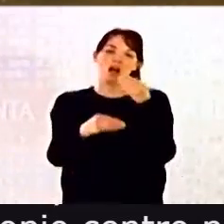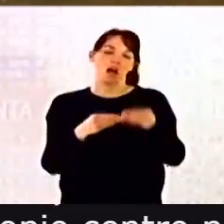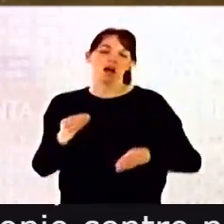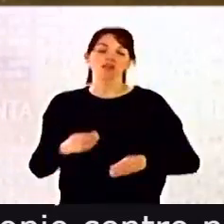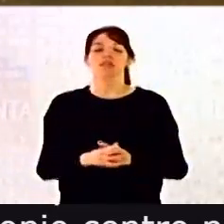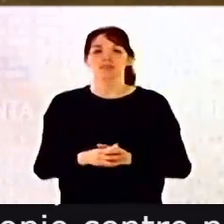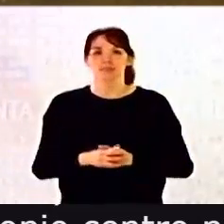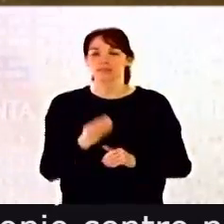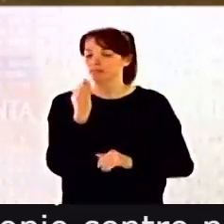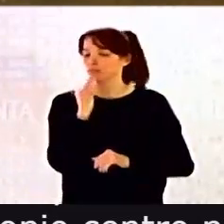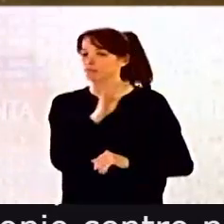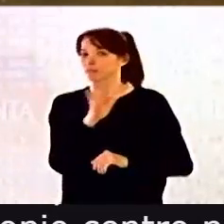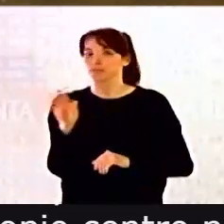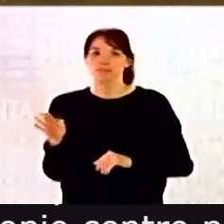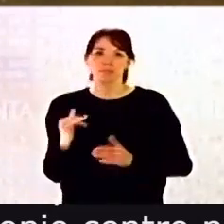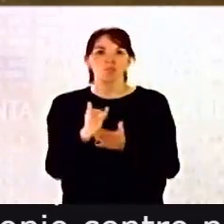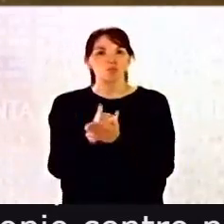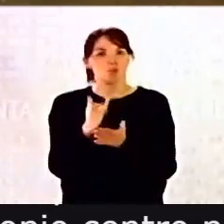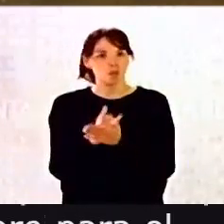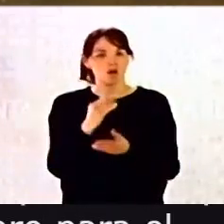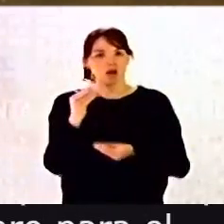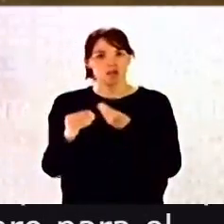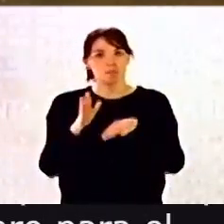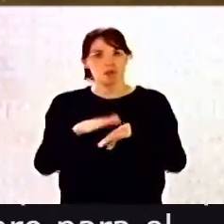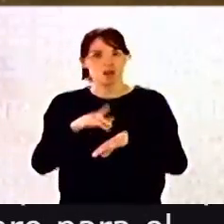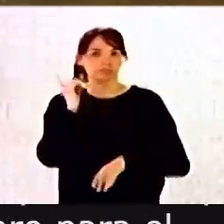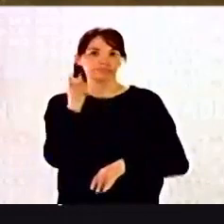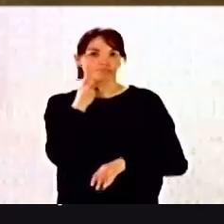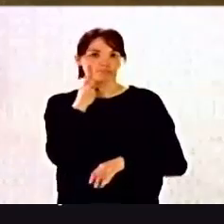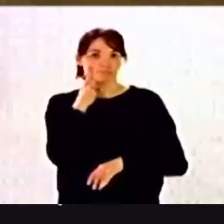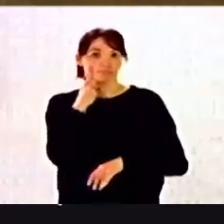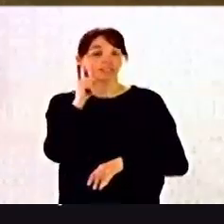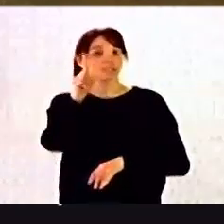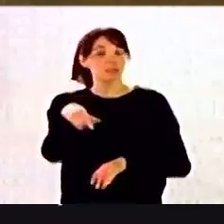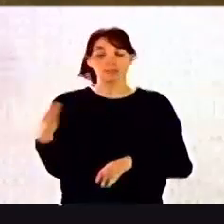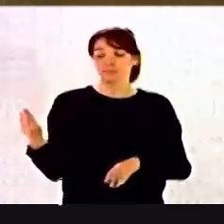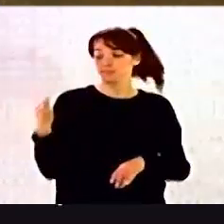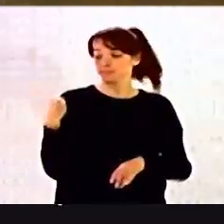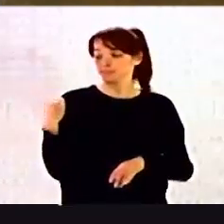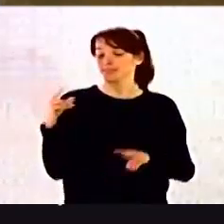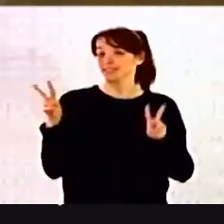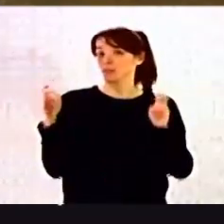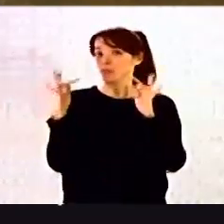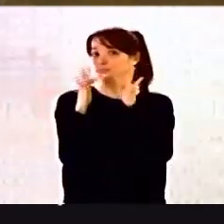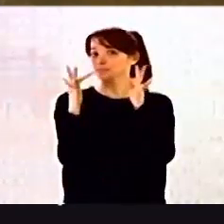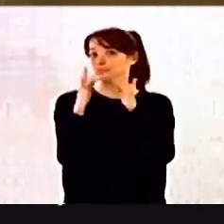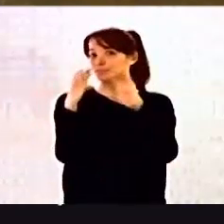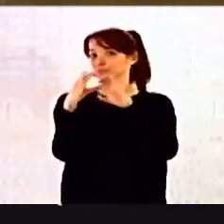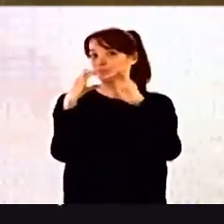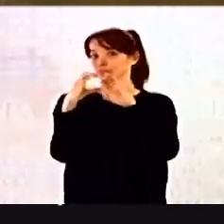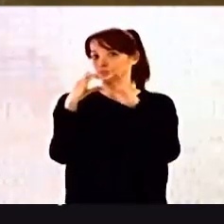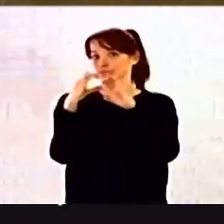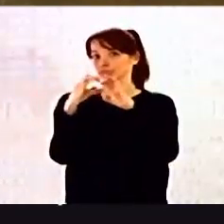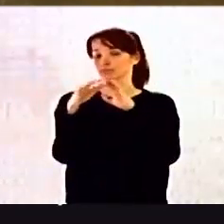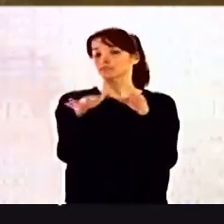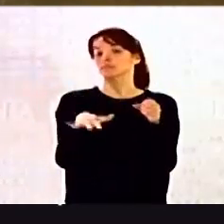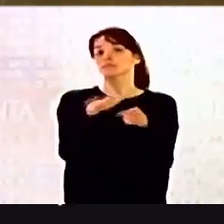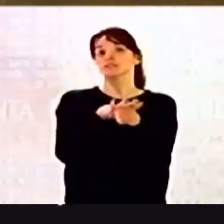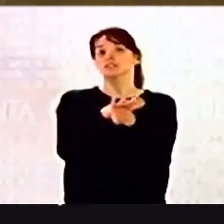prueba oro para el diagnóstico. Y en cuanto a la pregunta que me hacía sobre la comunicación, en la provincia de